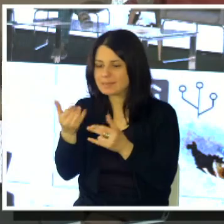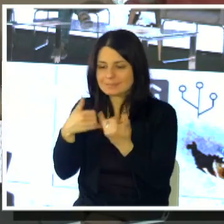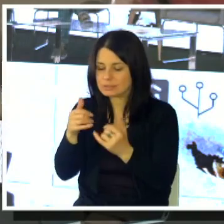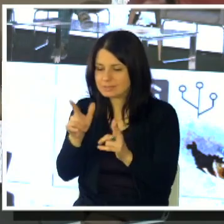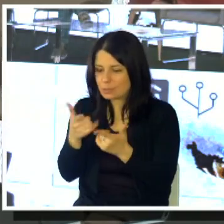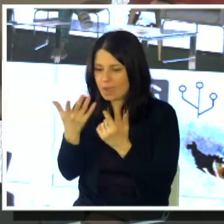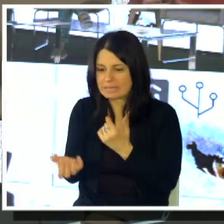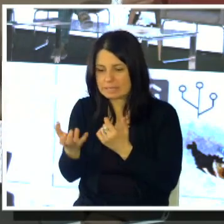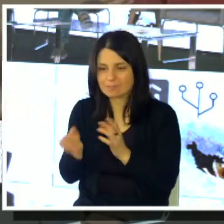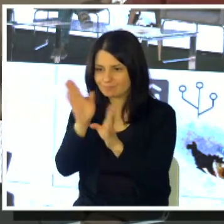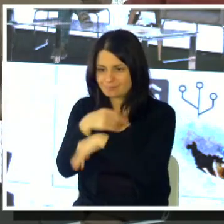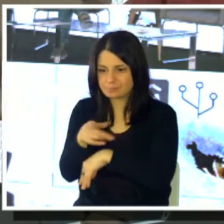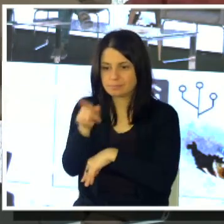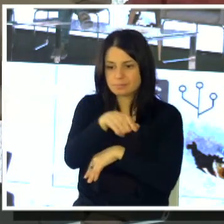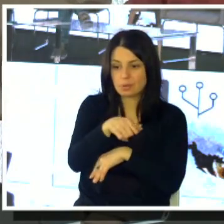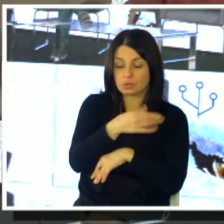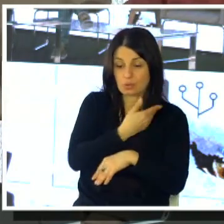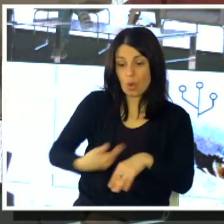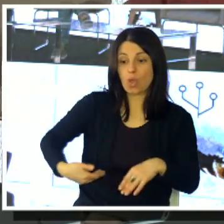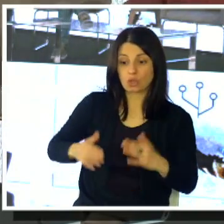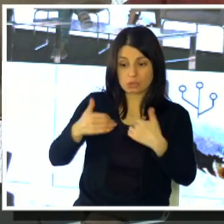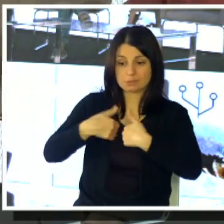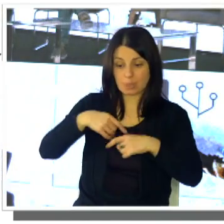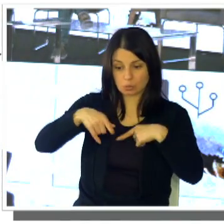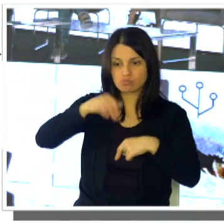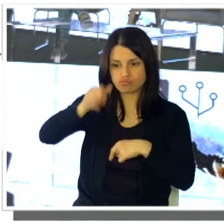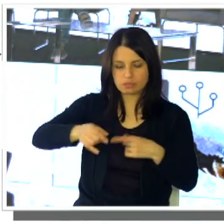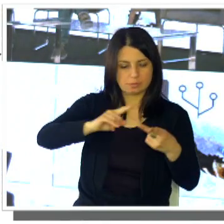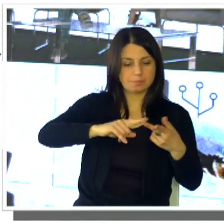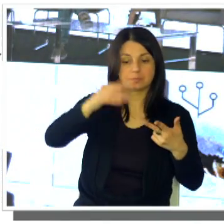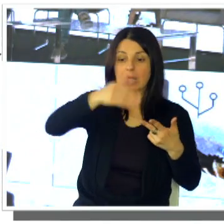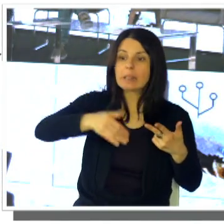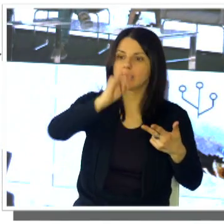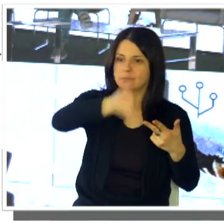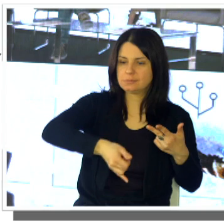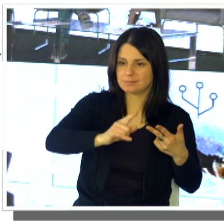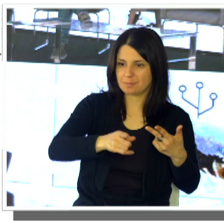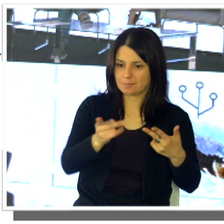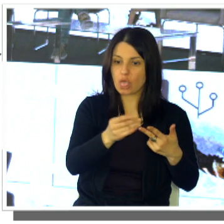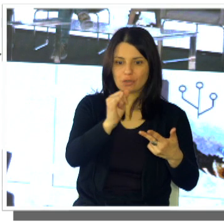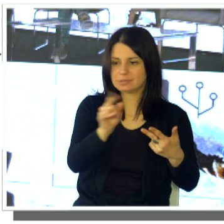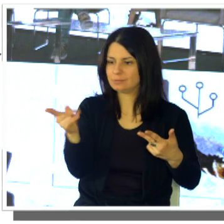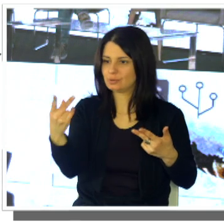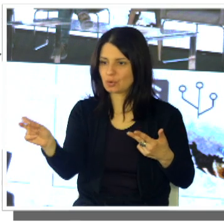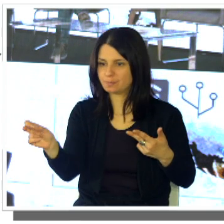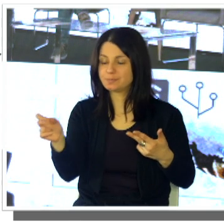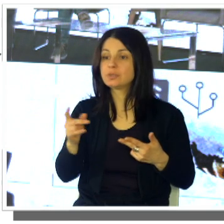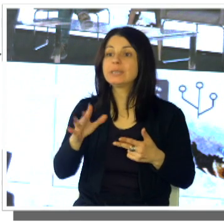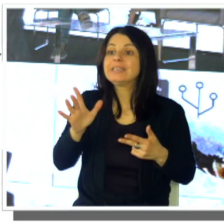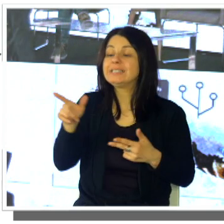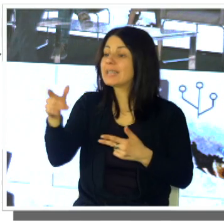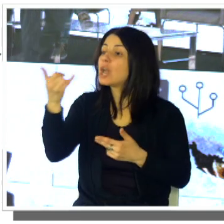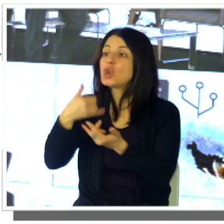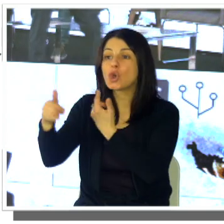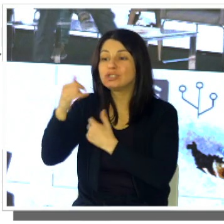pudo cargar, el de autogestión del docente sí, y el de pasaje de lista también. Quizás el componente de